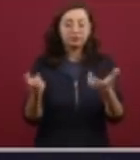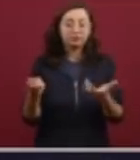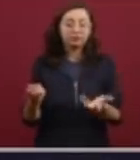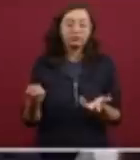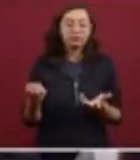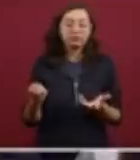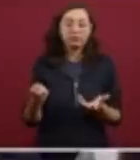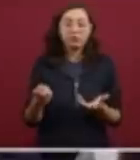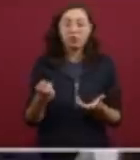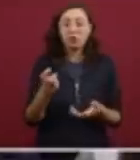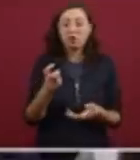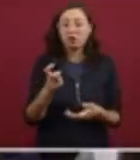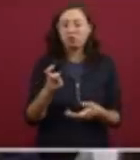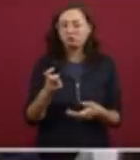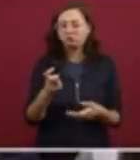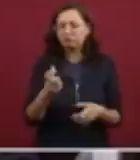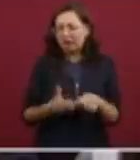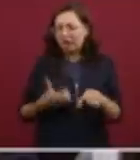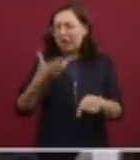la operamos